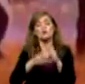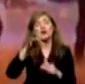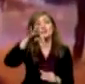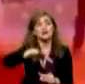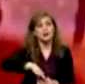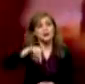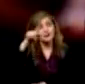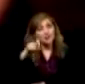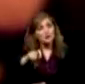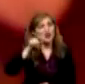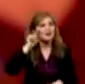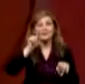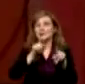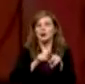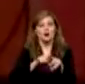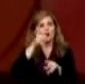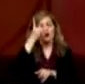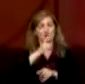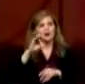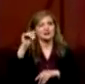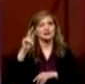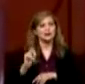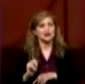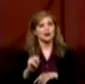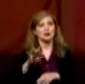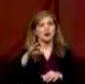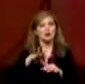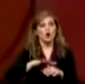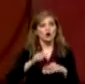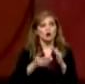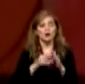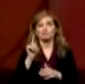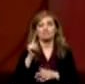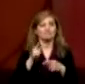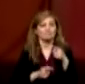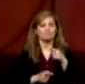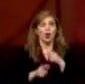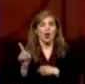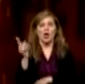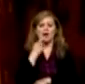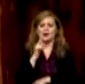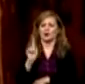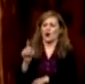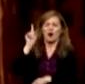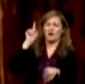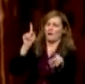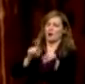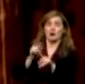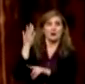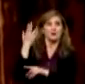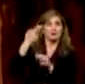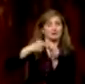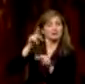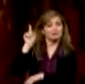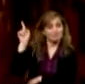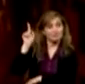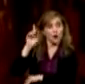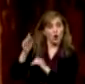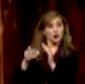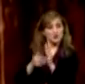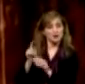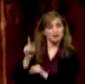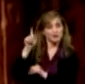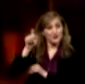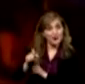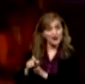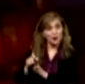elecciones, no están de acuerdo con la decisión del CNE en no repetir las votaciones. Aseguran que el alcalde que participó para la reelección